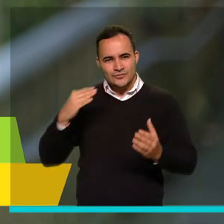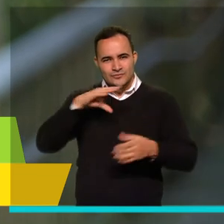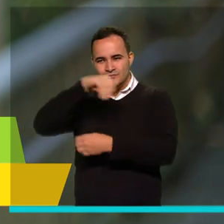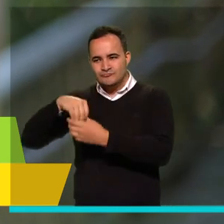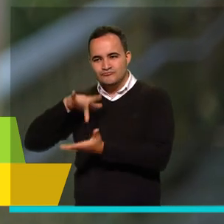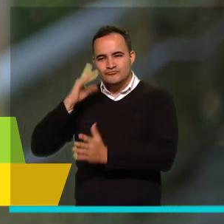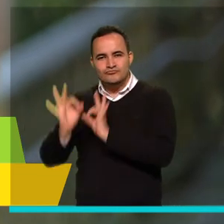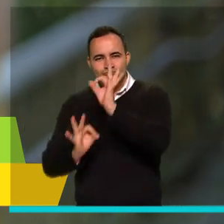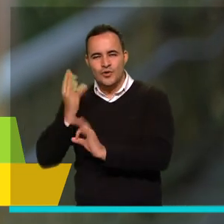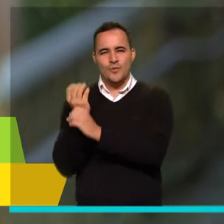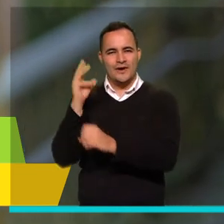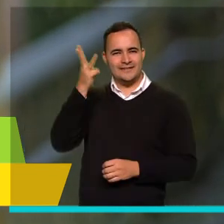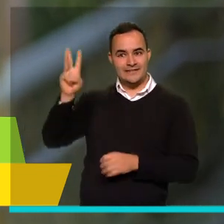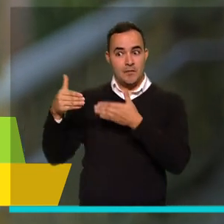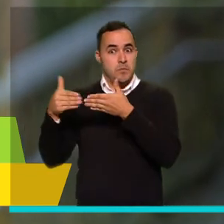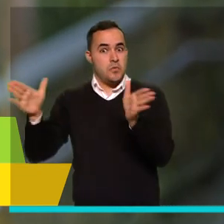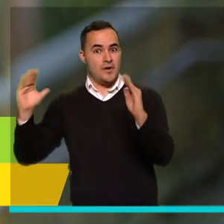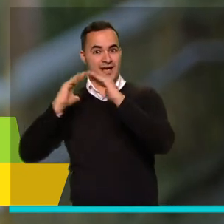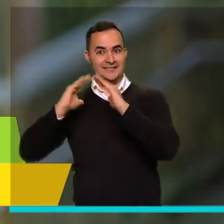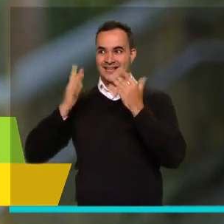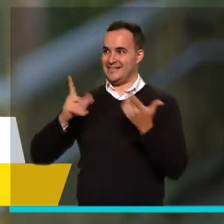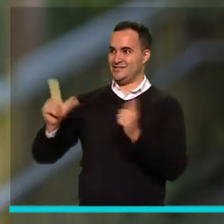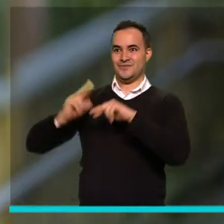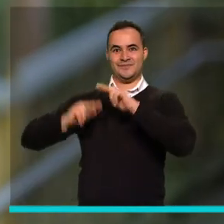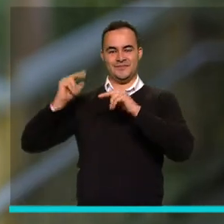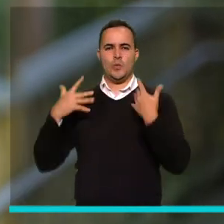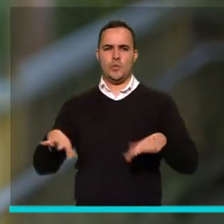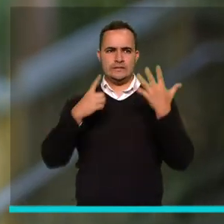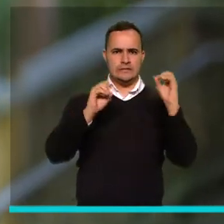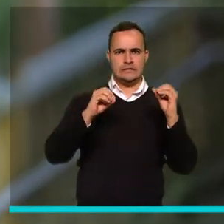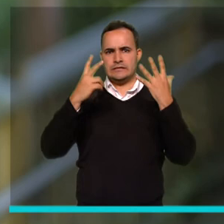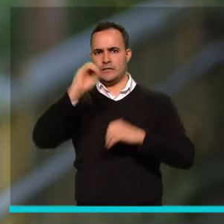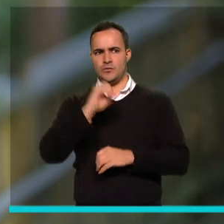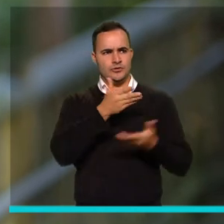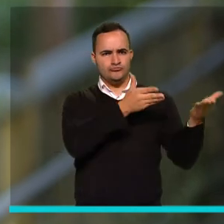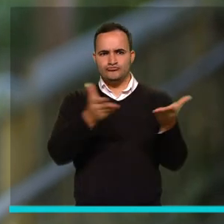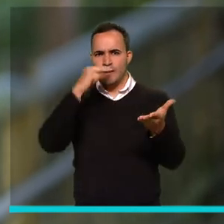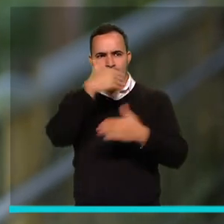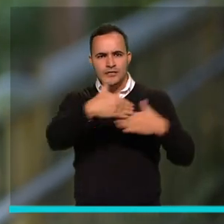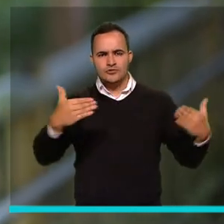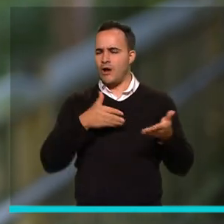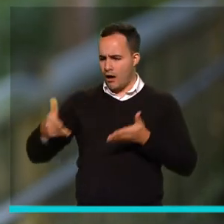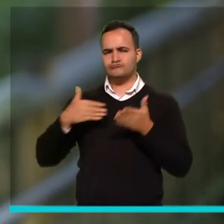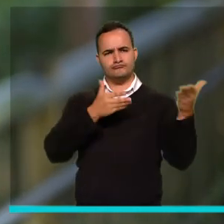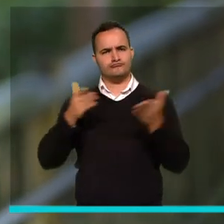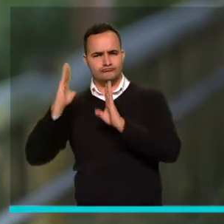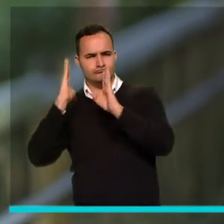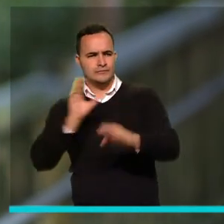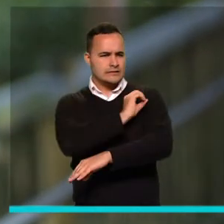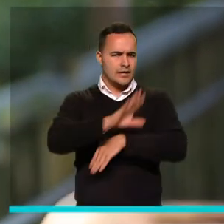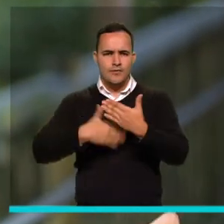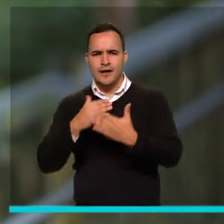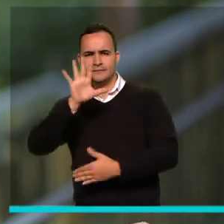la Comuna 13, el 60% de los niños y niñas de este sector tendrá garantizada su atención durante la primera